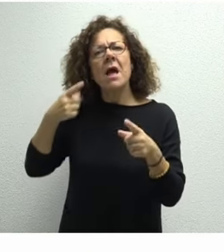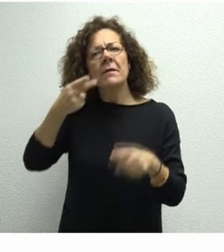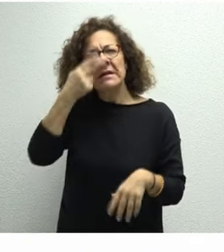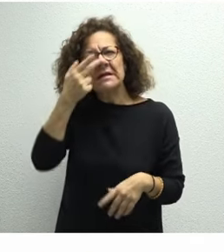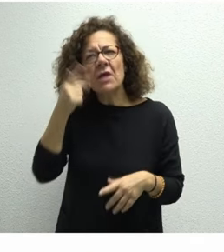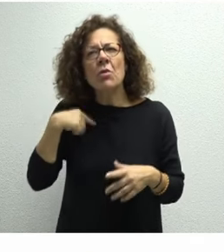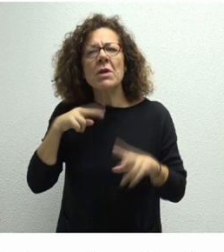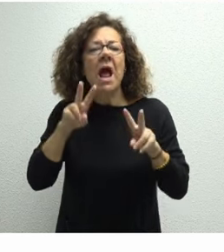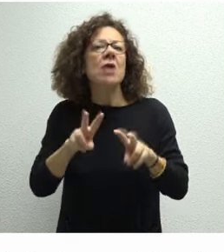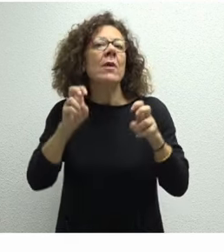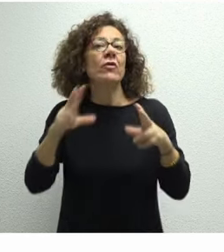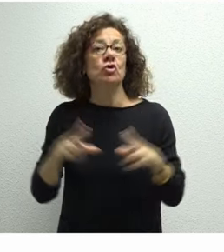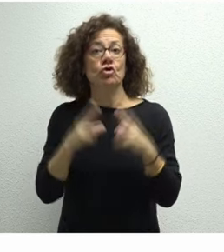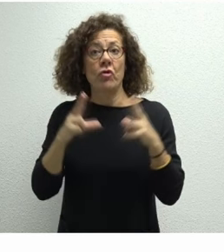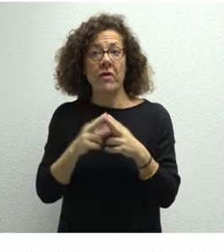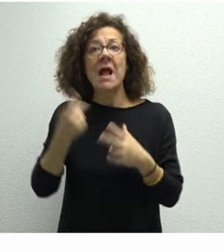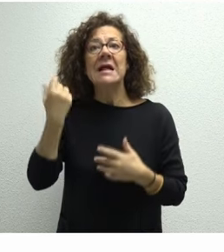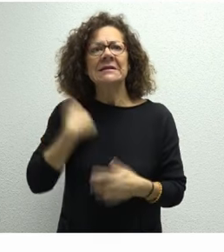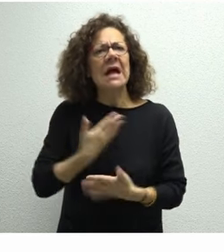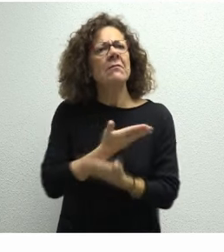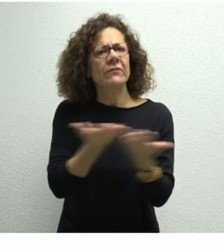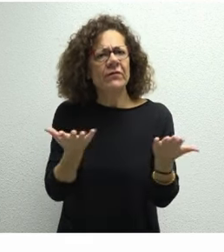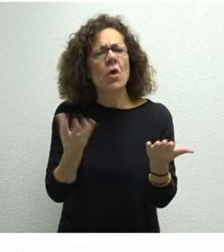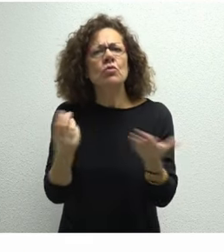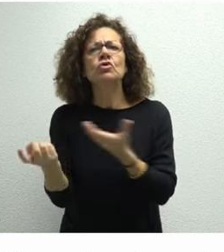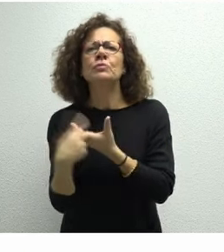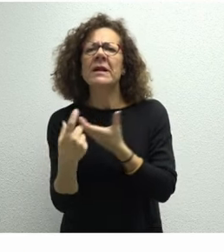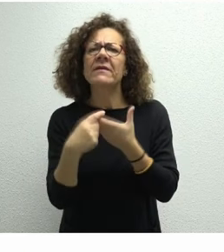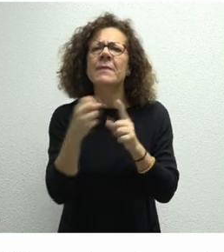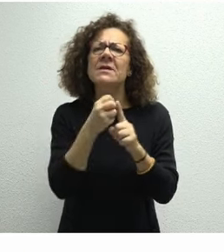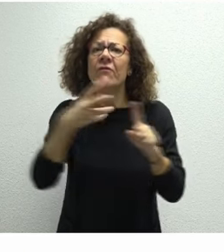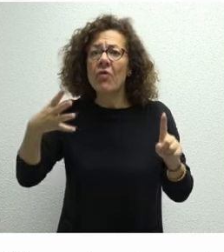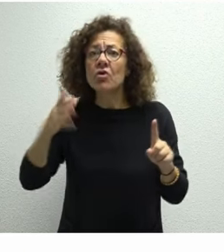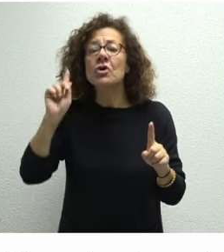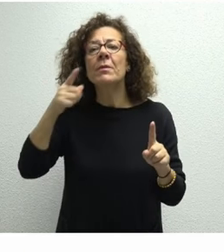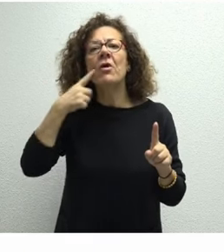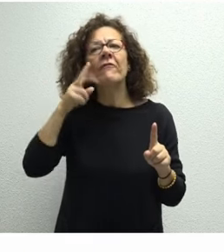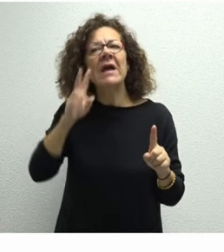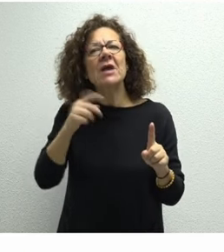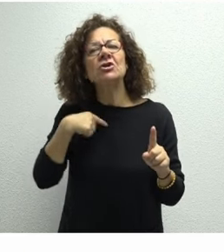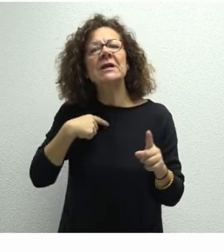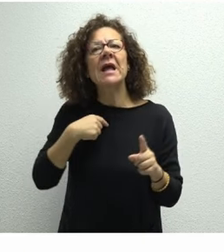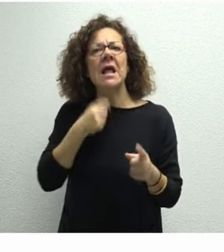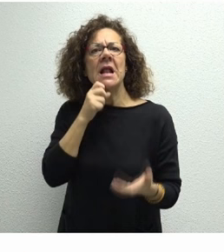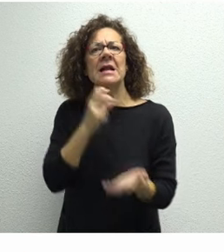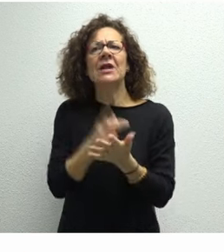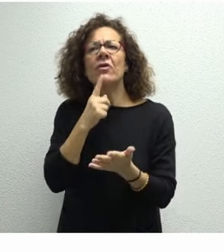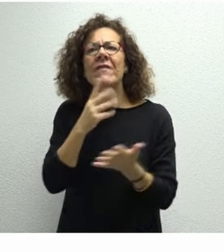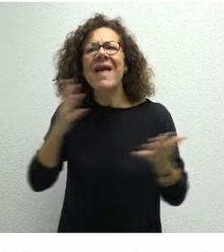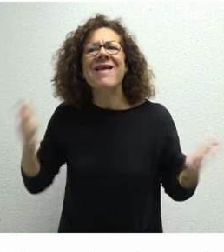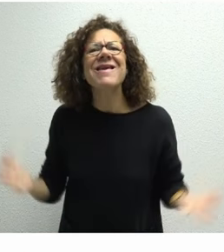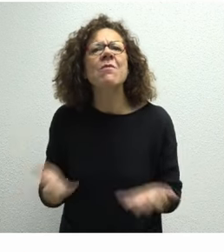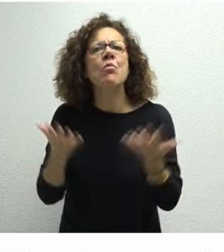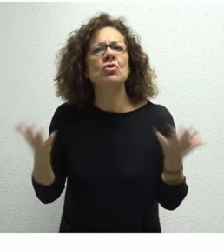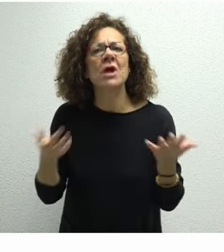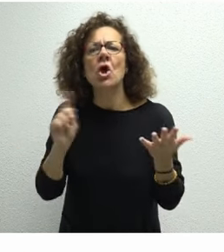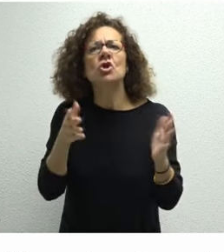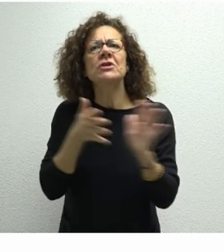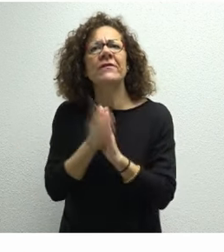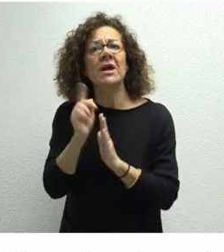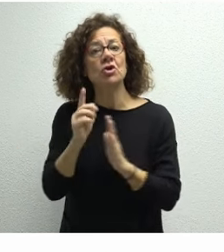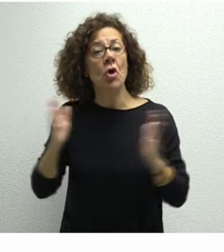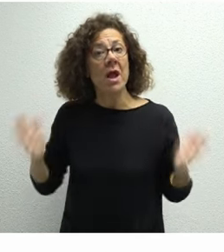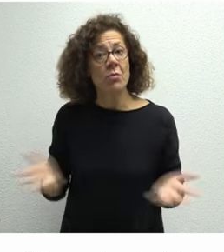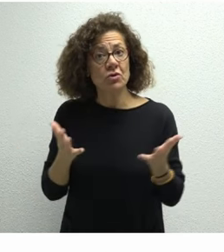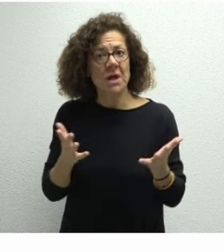innovación social lo sabéis muchos de vosotros participáis en muchos foros pero fijaos que el reto dice impulsar no no se refiere solo a que